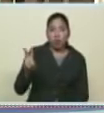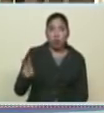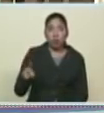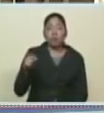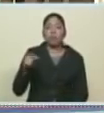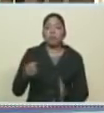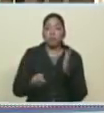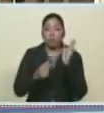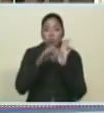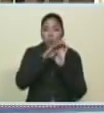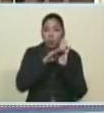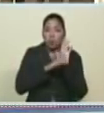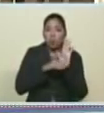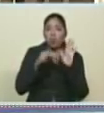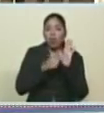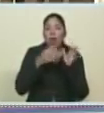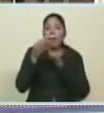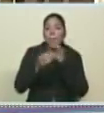de